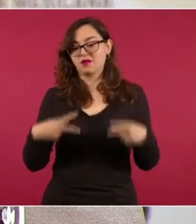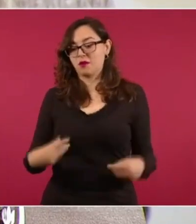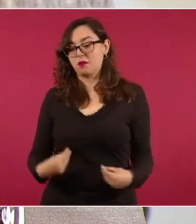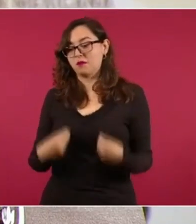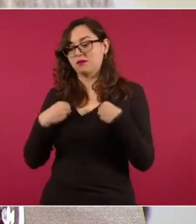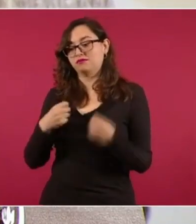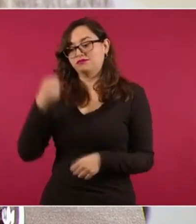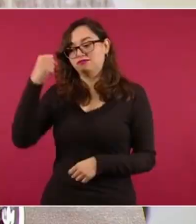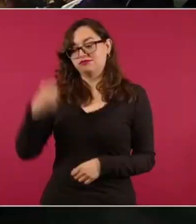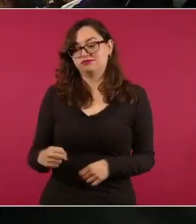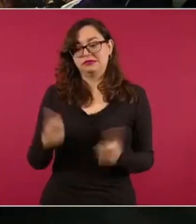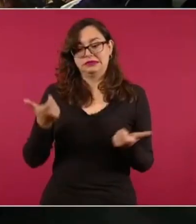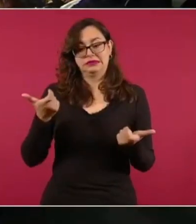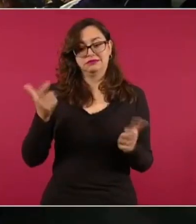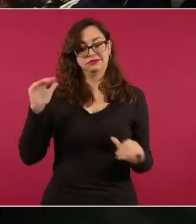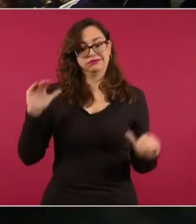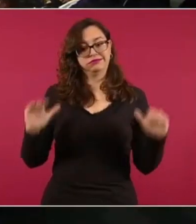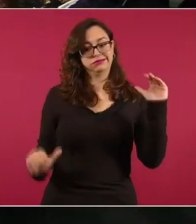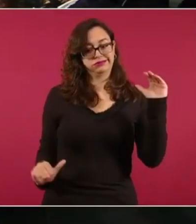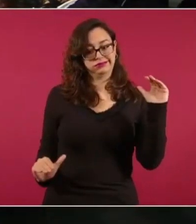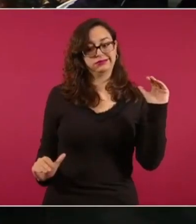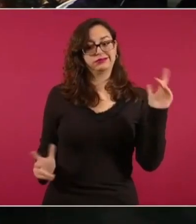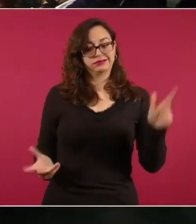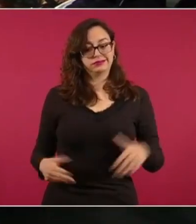Creo yo que la gente